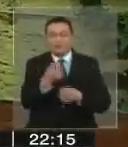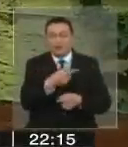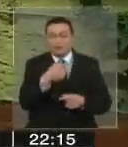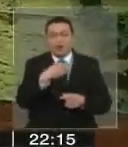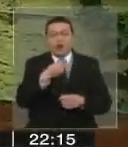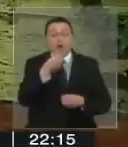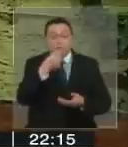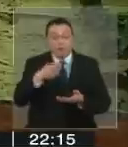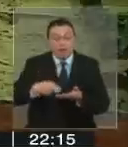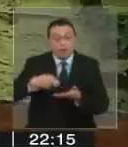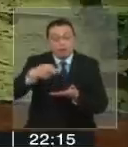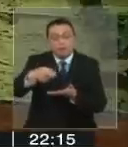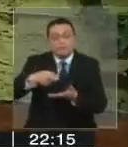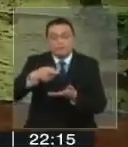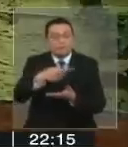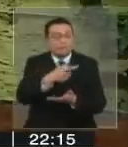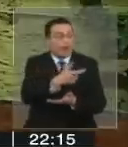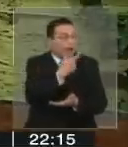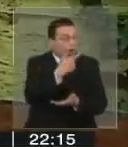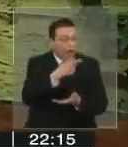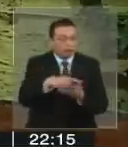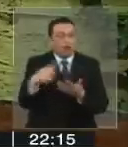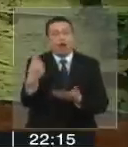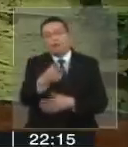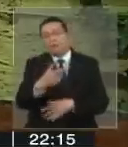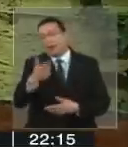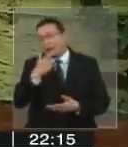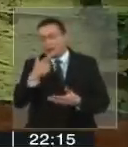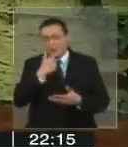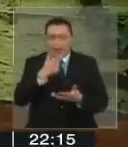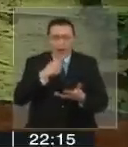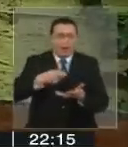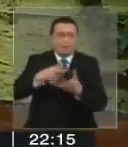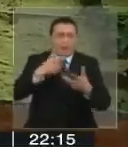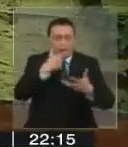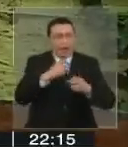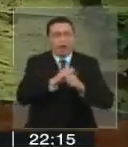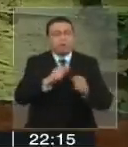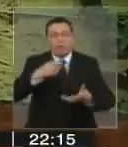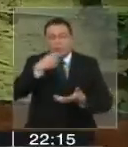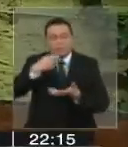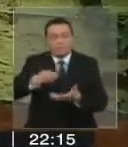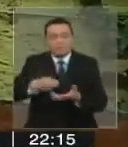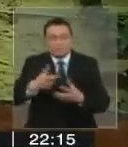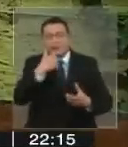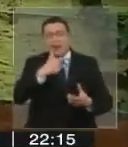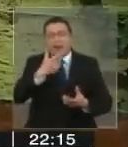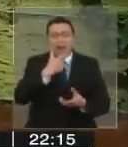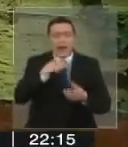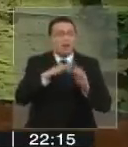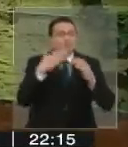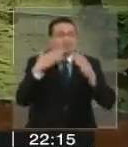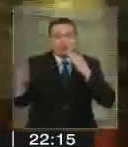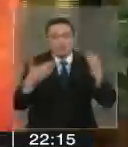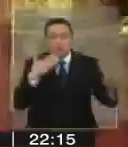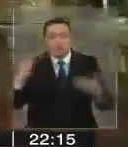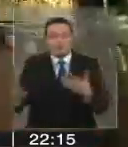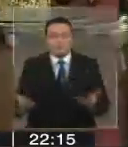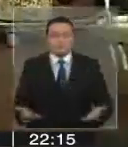estaba dando comida y el Pablo se ponía a reír y terminábamos todos con carcajadas porque nos contagiaba con su risa.